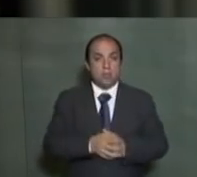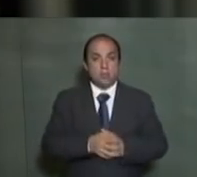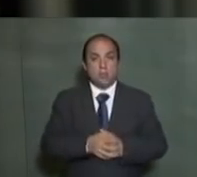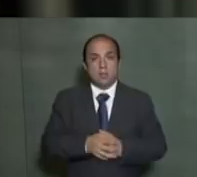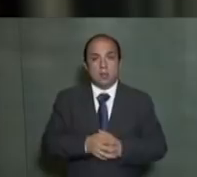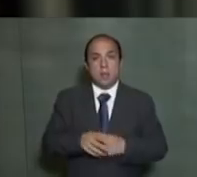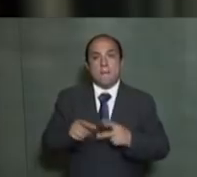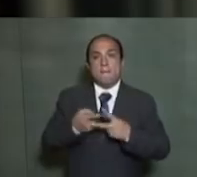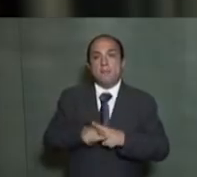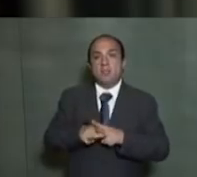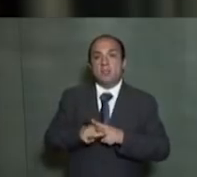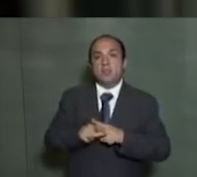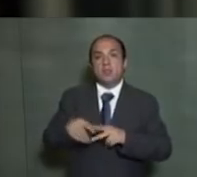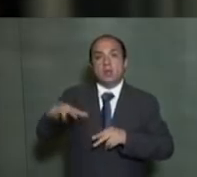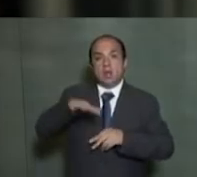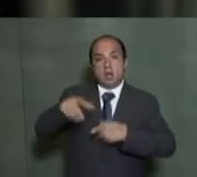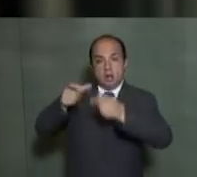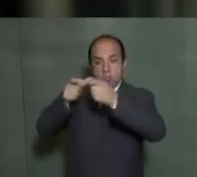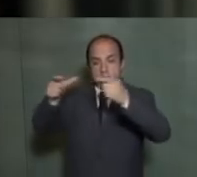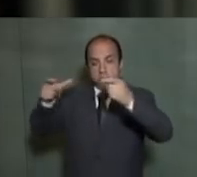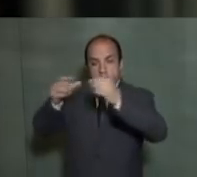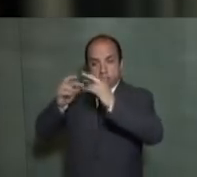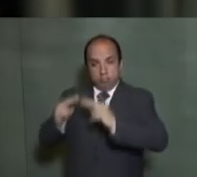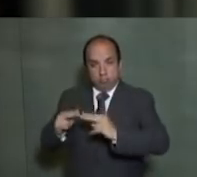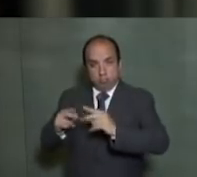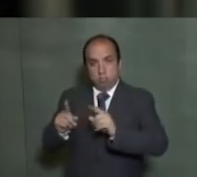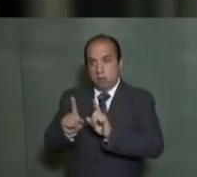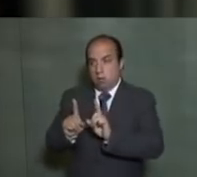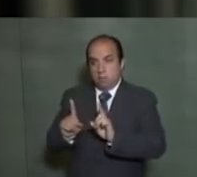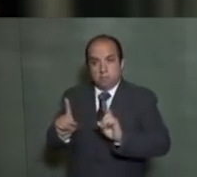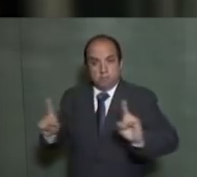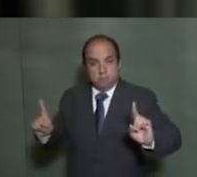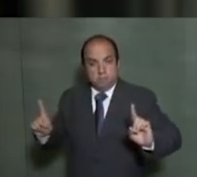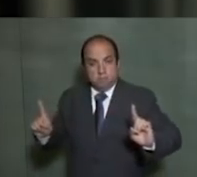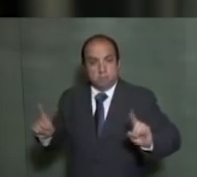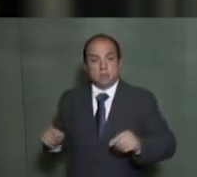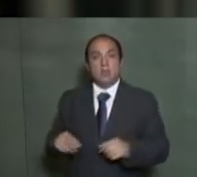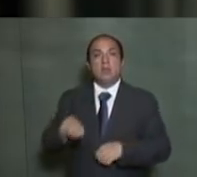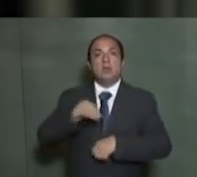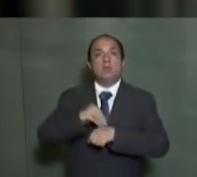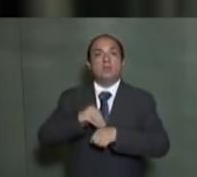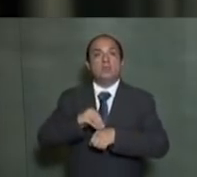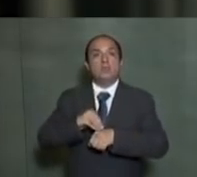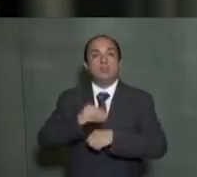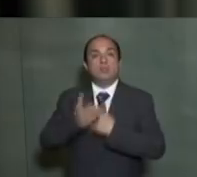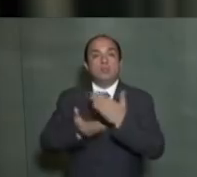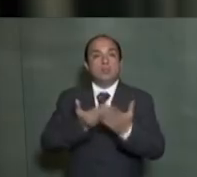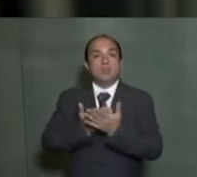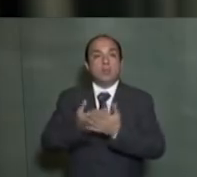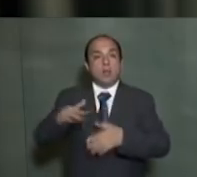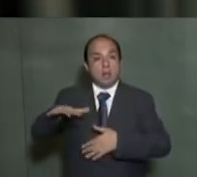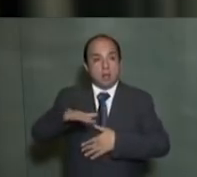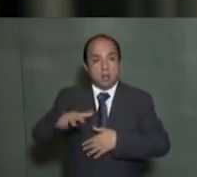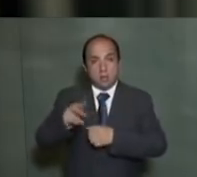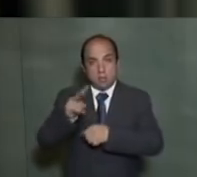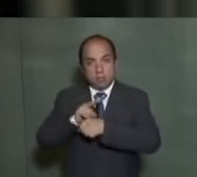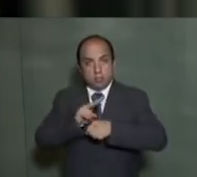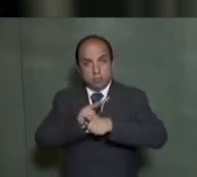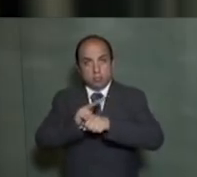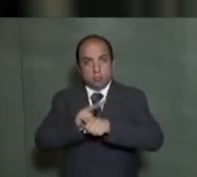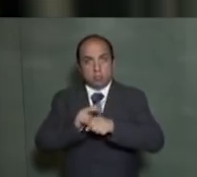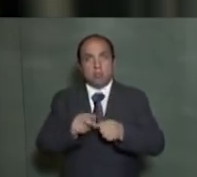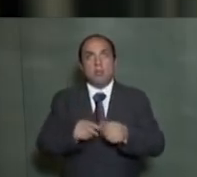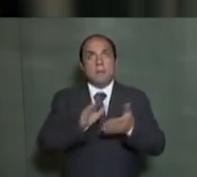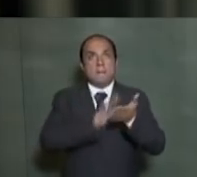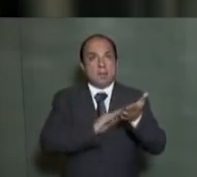zona 0 tramo colapsado. Se propuso una cédula de inspección para llevar a cabo este trabajo y aquí es